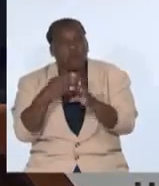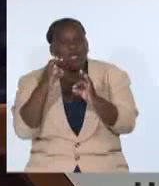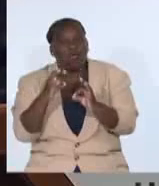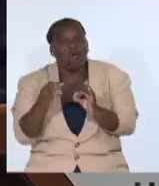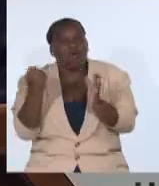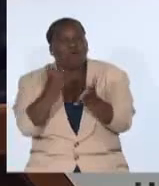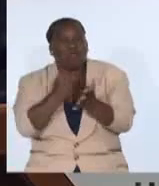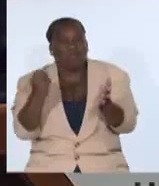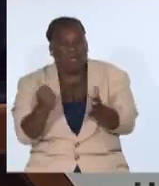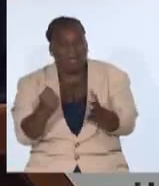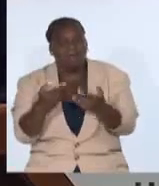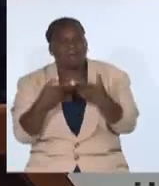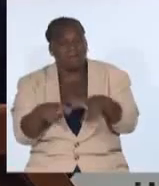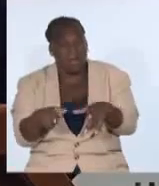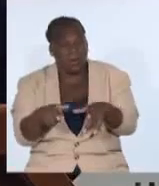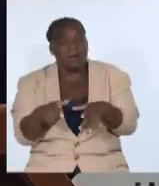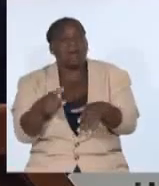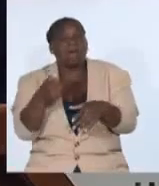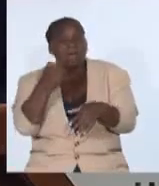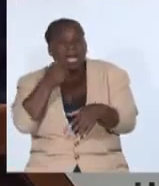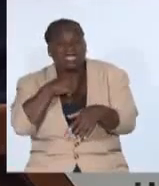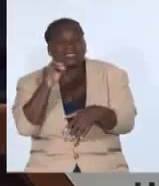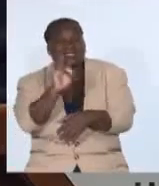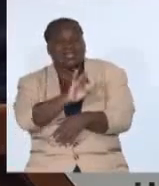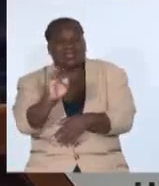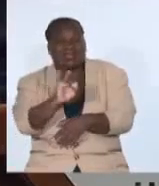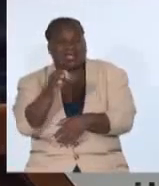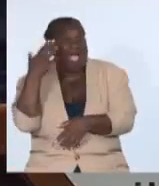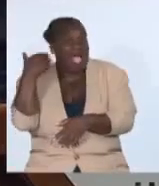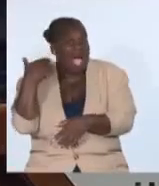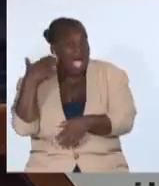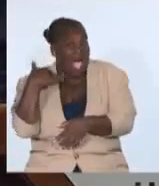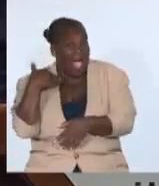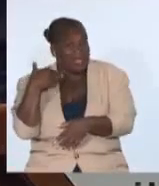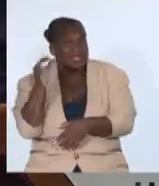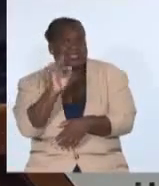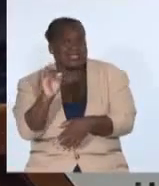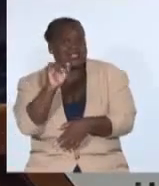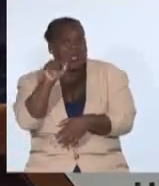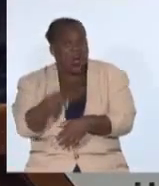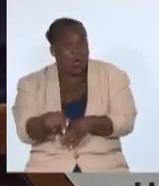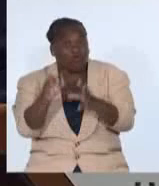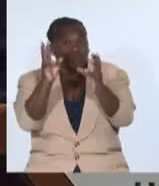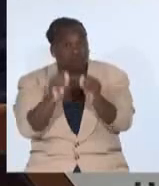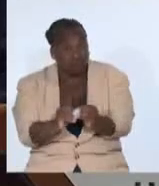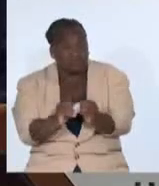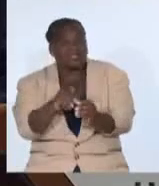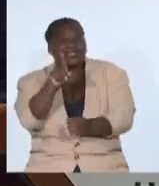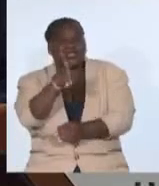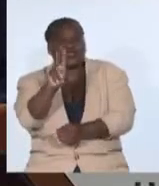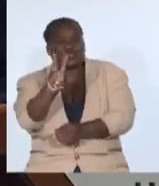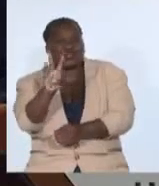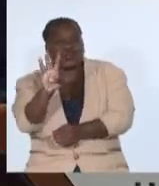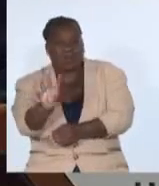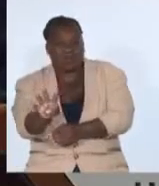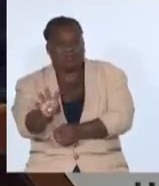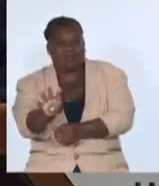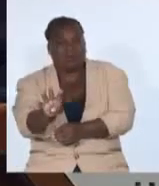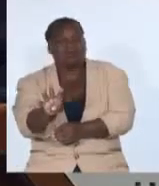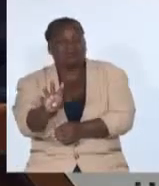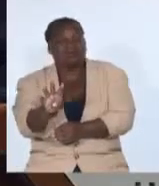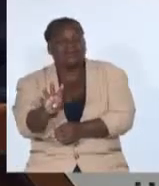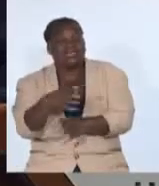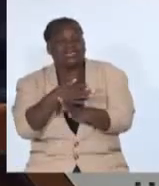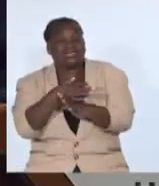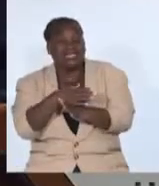más mucho más que 77 países Hoy somos 134 Lo que equivale a más de las dos terceras